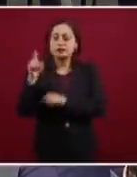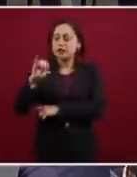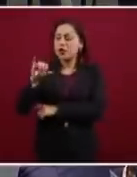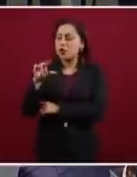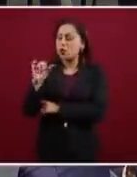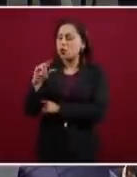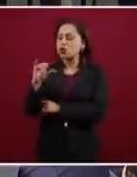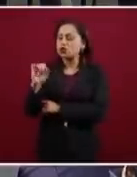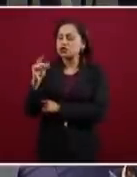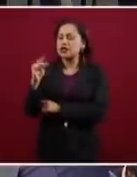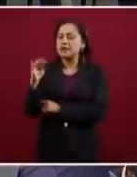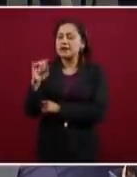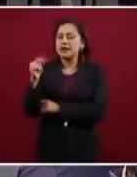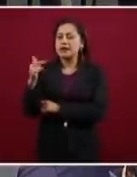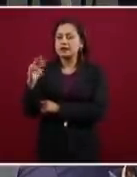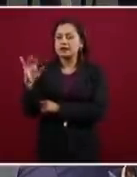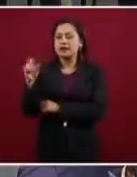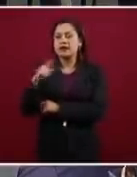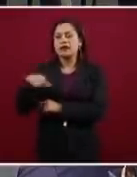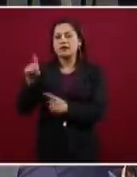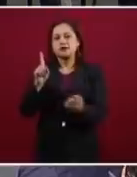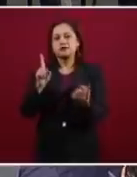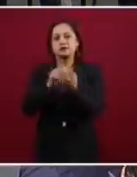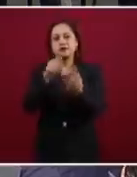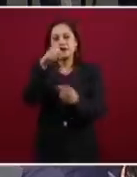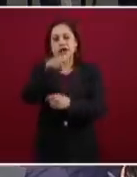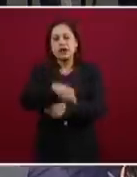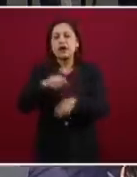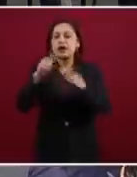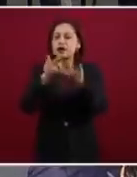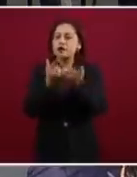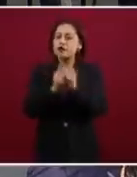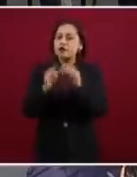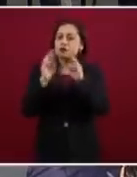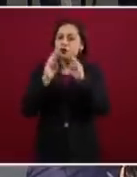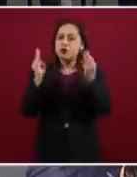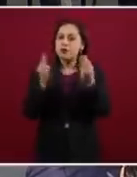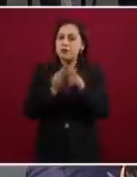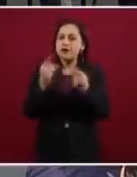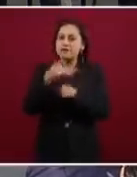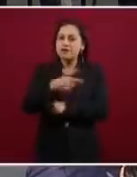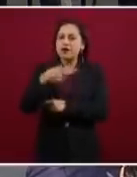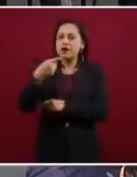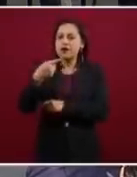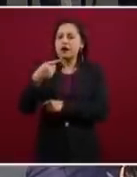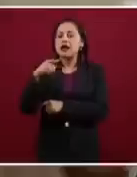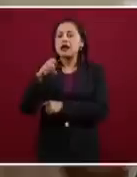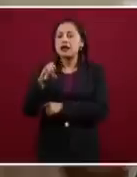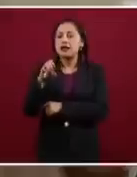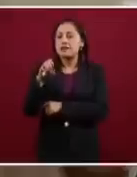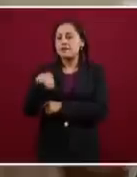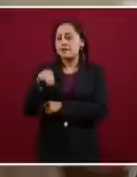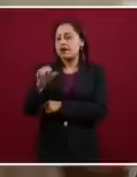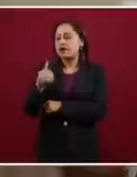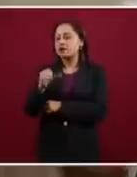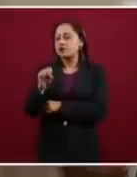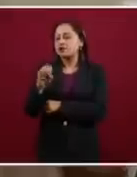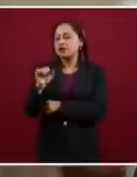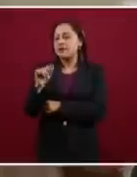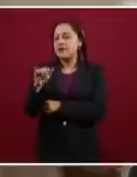líder del cartel de sinaloa al principal productor de estupefacientes ismael el mayo zambada